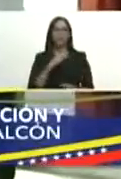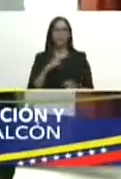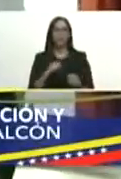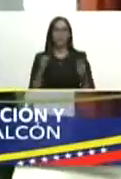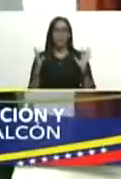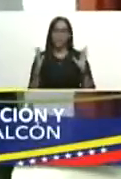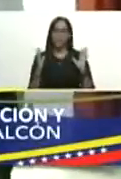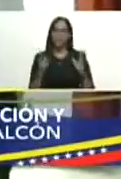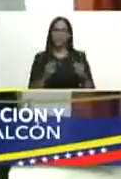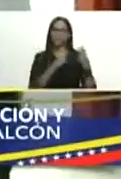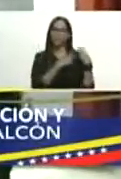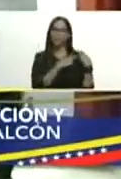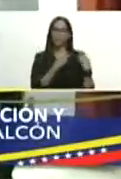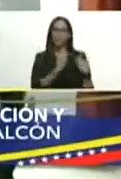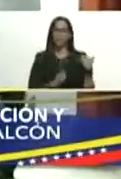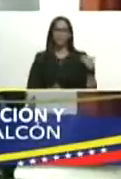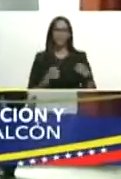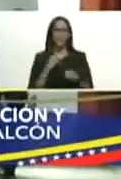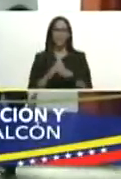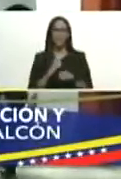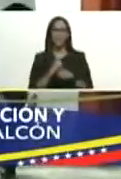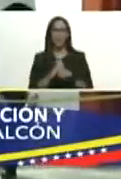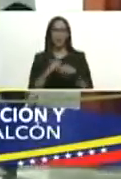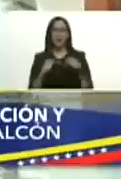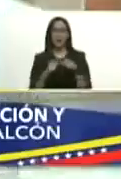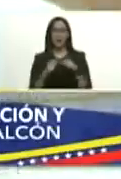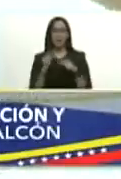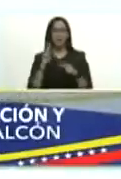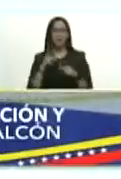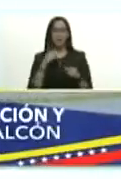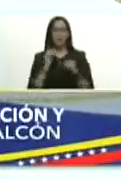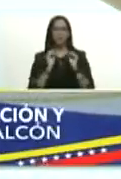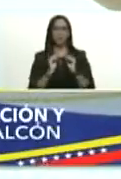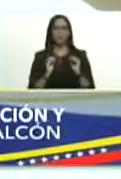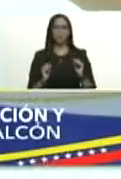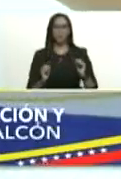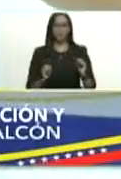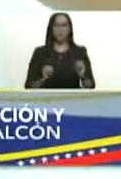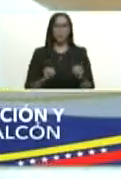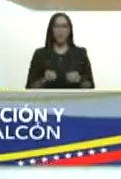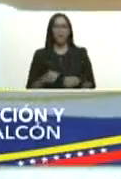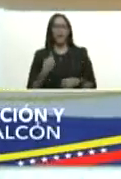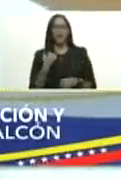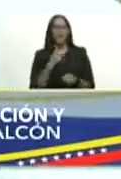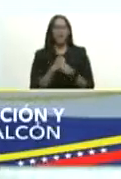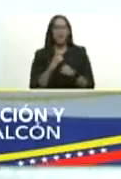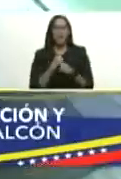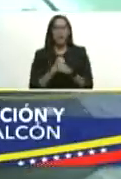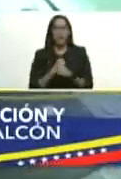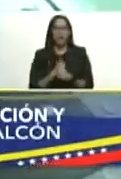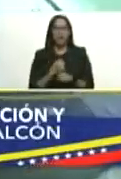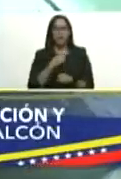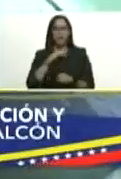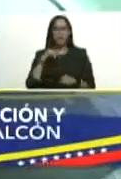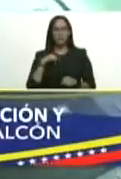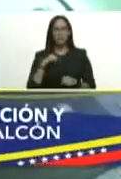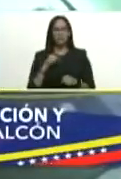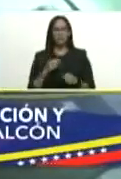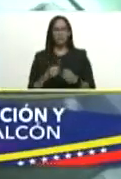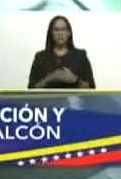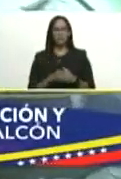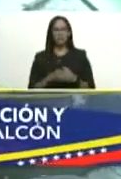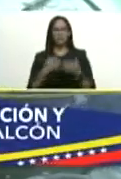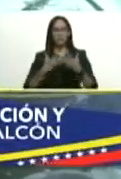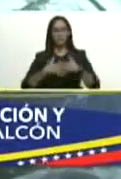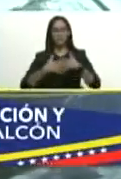presidente, en el trabajo en equipo que usted ha hecho mención, y aquí está una trabajadora de nuestra fábrica que forma